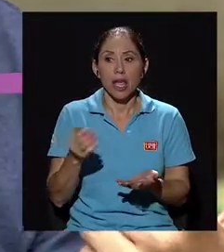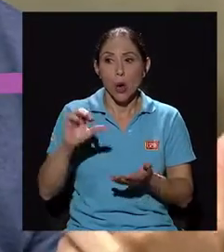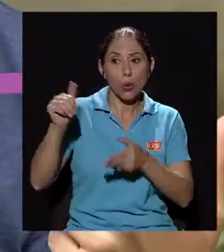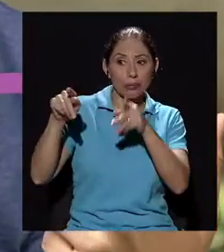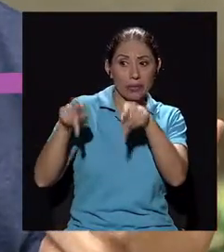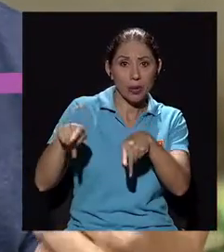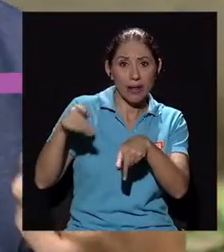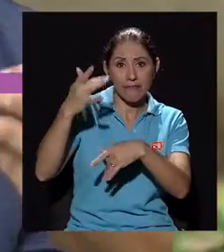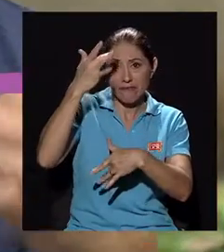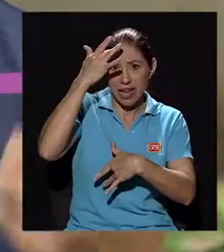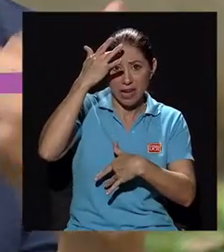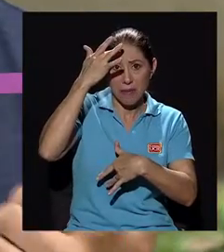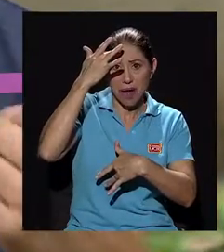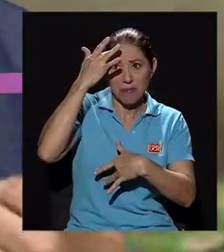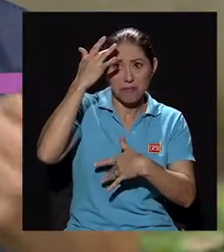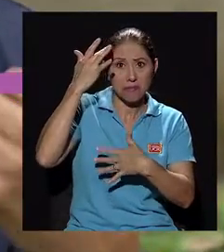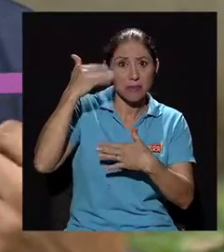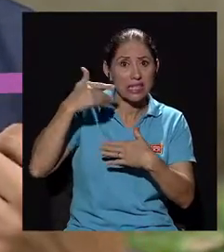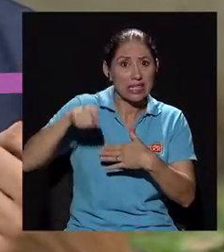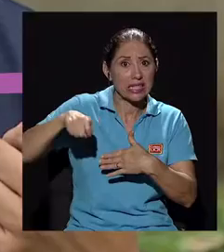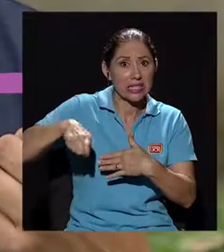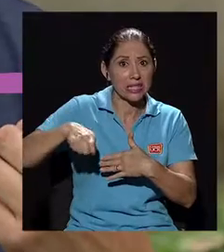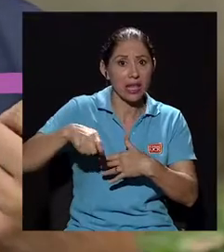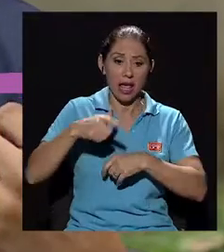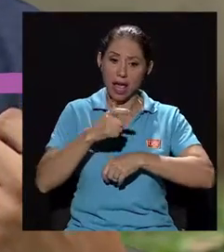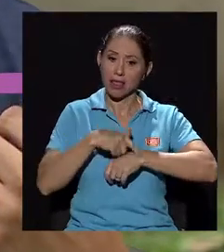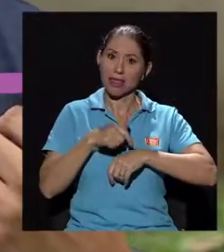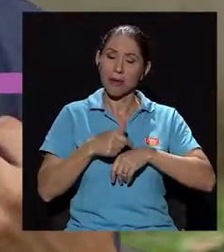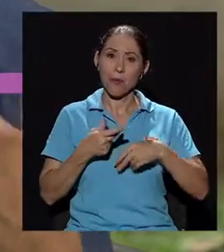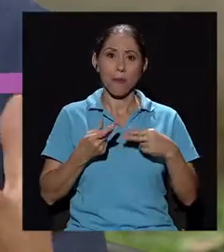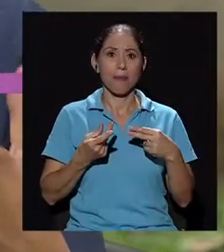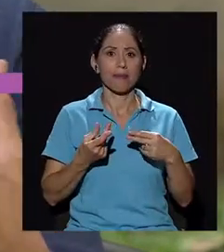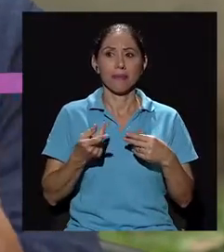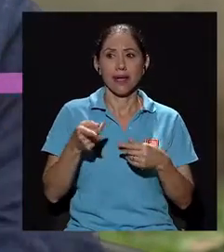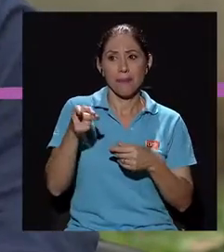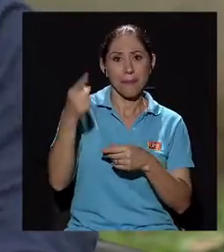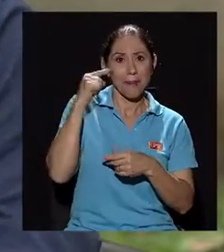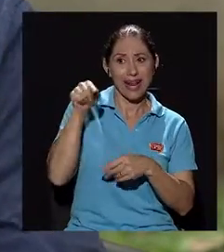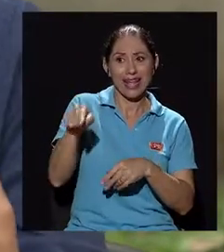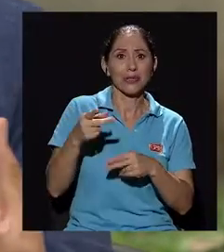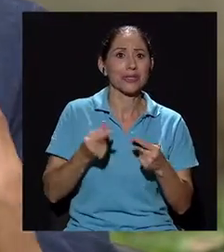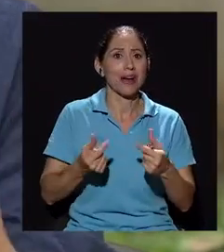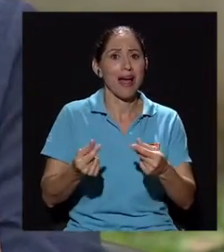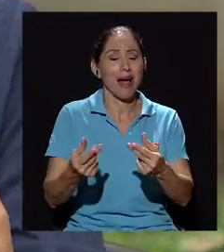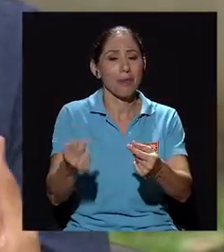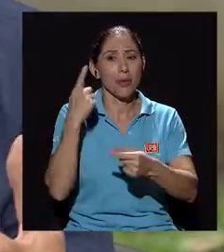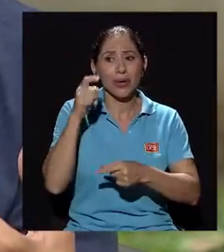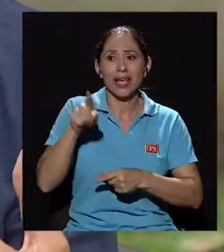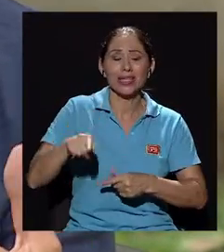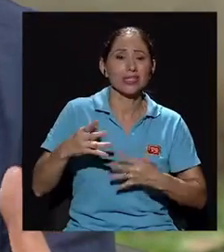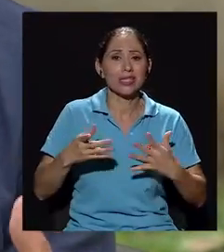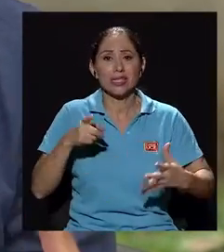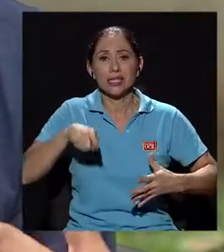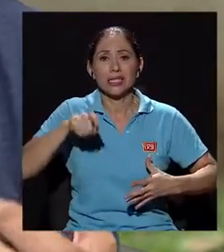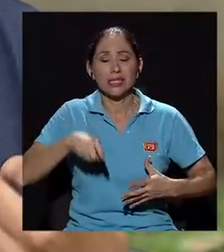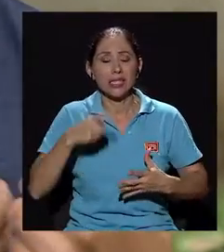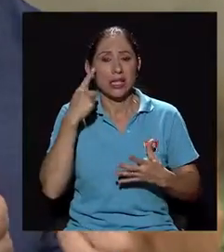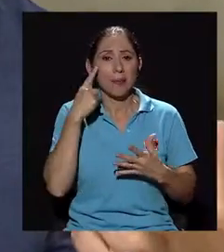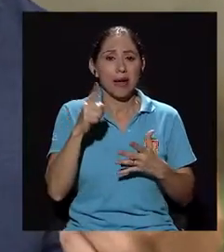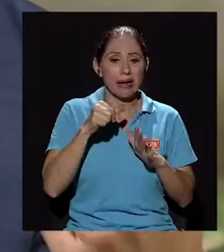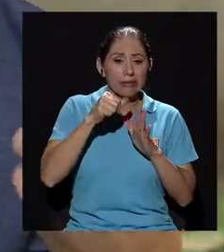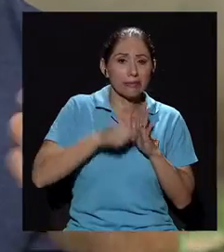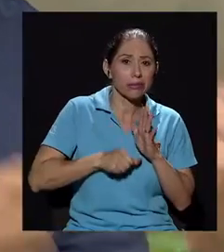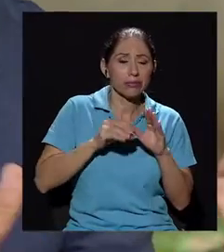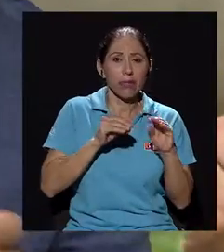las personas enfermas, el tiempo les pasa muy rápido. ¿Por qué? Porque están desesperados por tener un chance para trasplantarse y